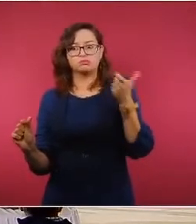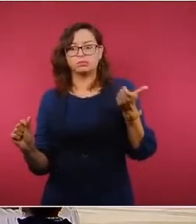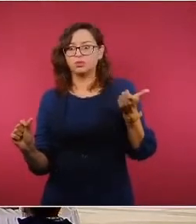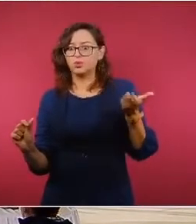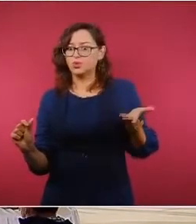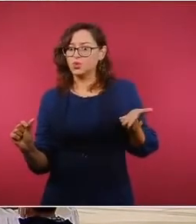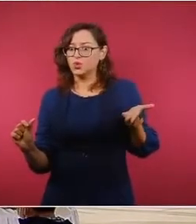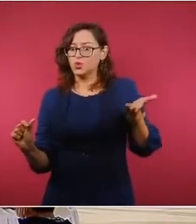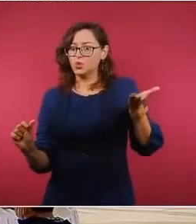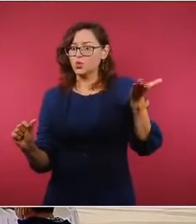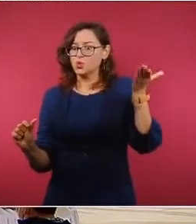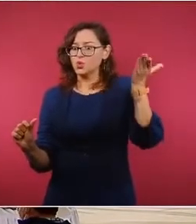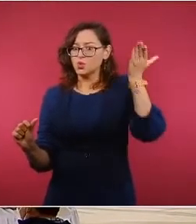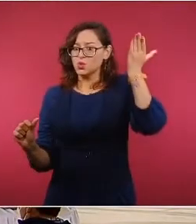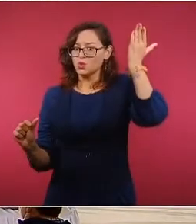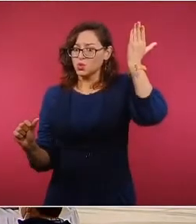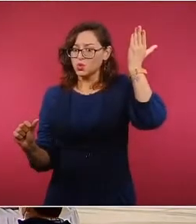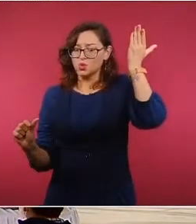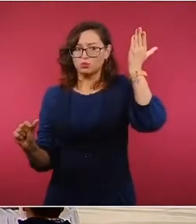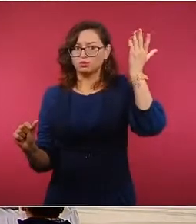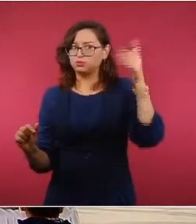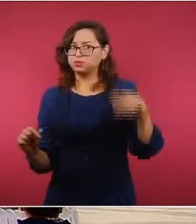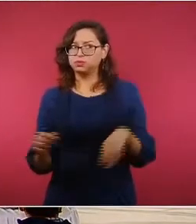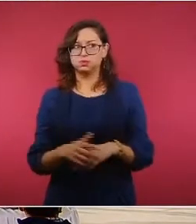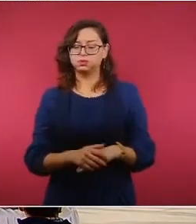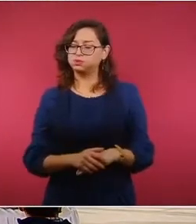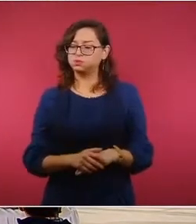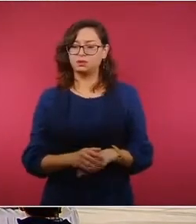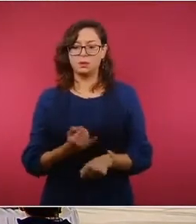requiere de mucho dinero,